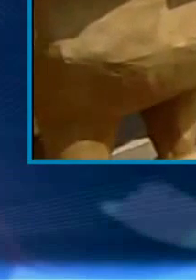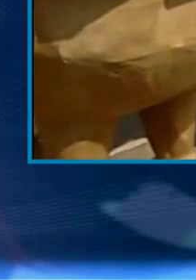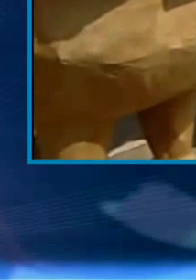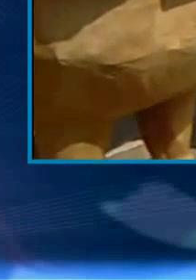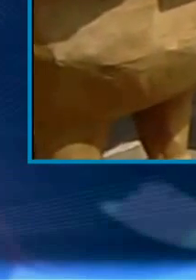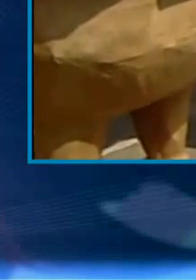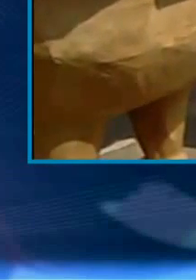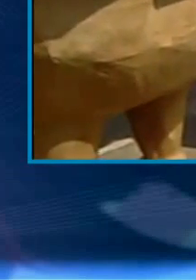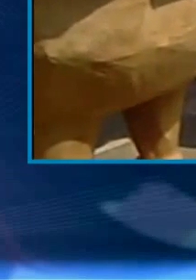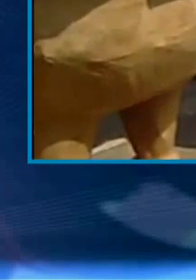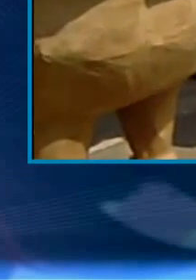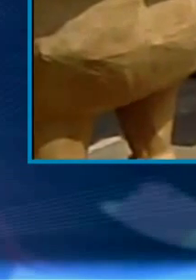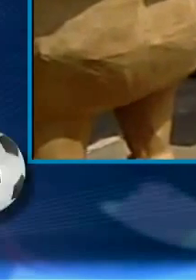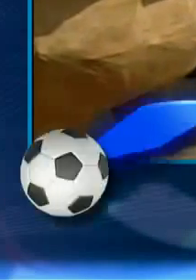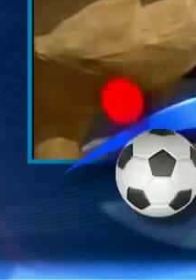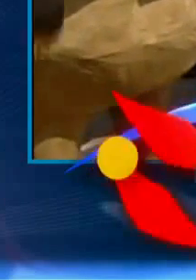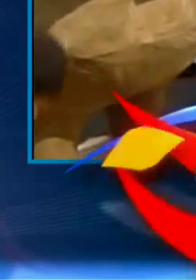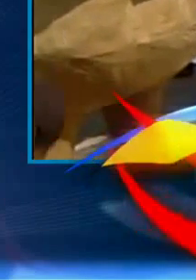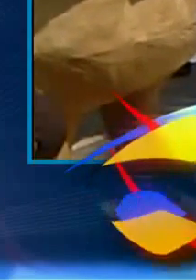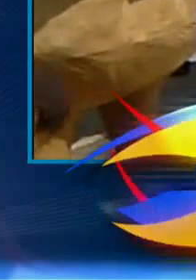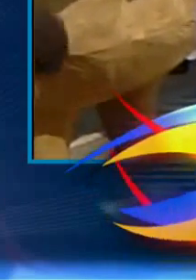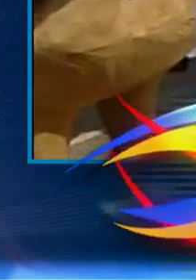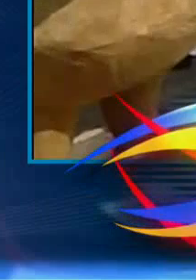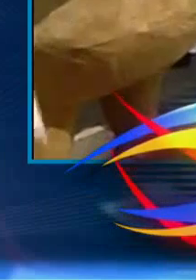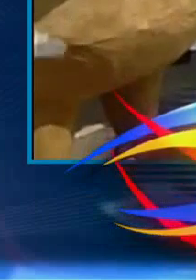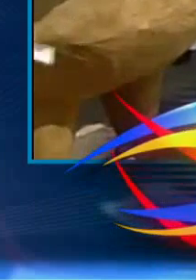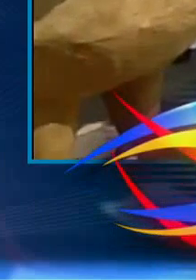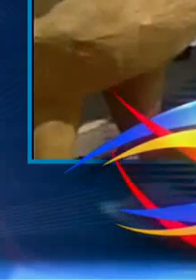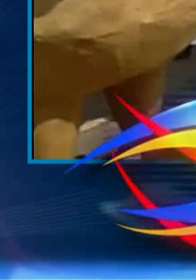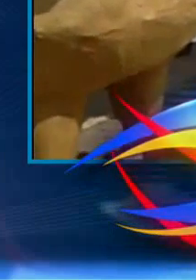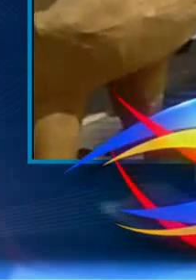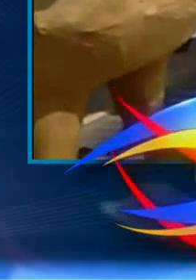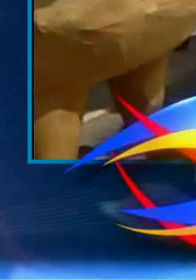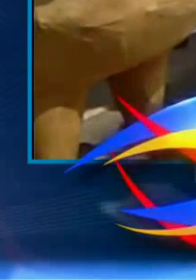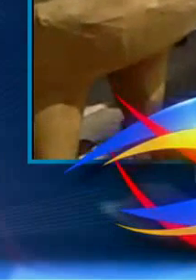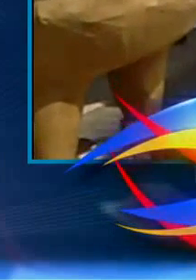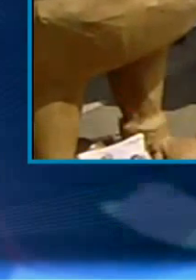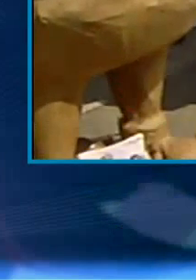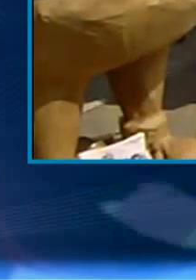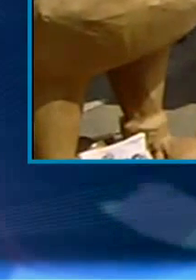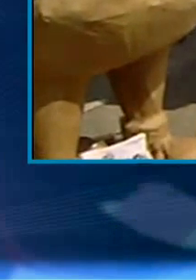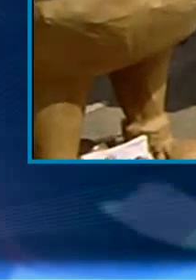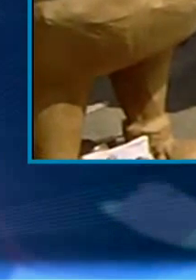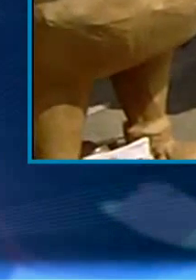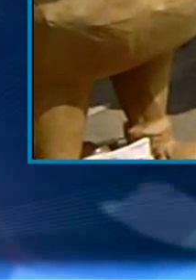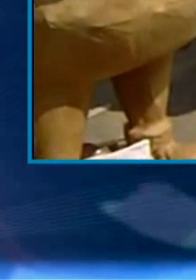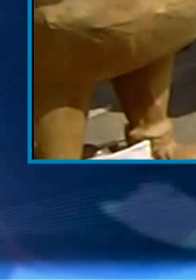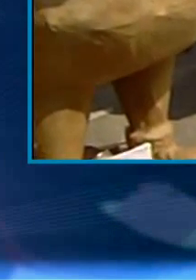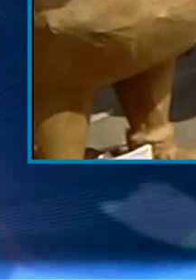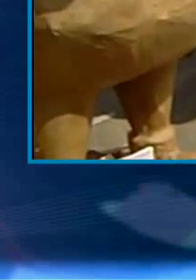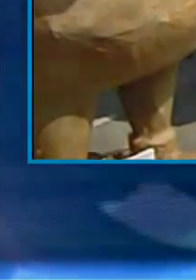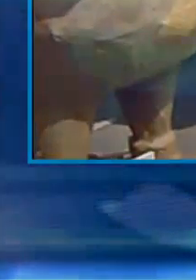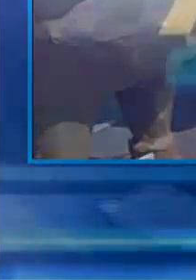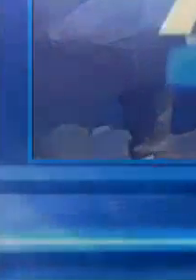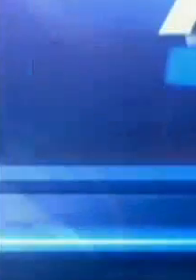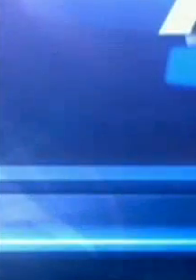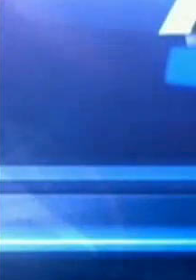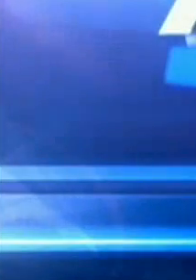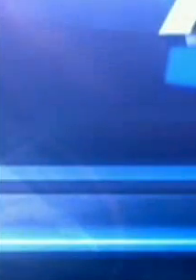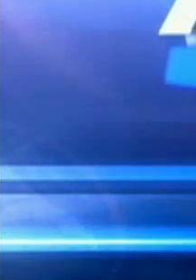Nos vemos, Enrique. Gracias por la información que nos ha dado. ¡Que gane la tri! Conmigo hasta más luego, si Dios lo permite.